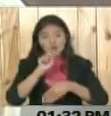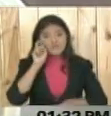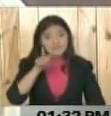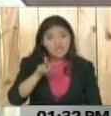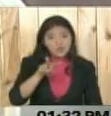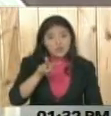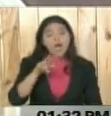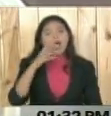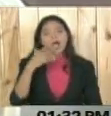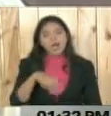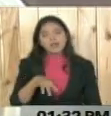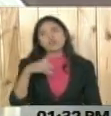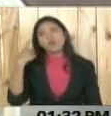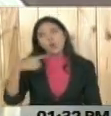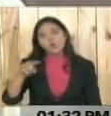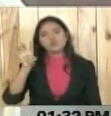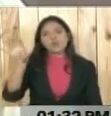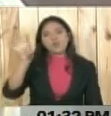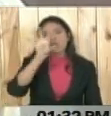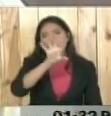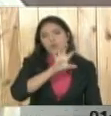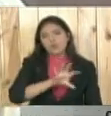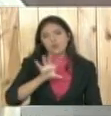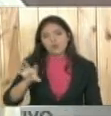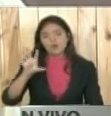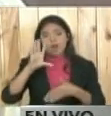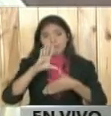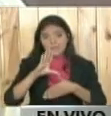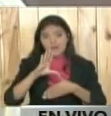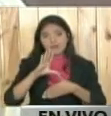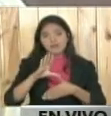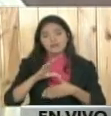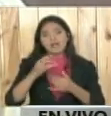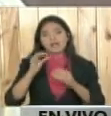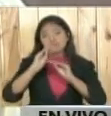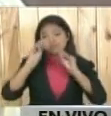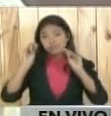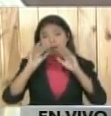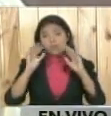que es la voz de los pueblos de nuestra América comunicando al mundo.